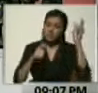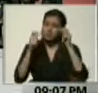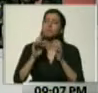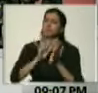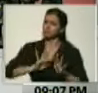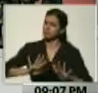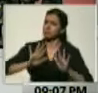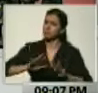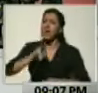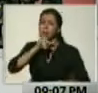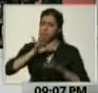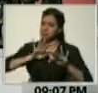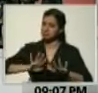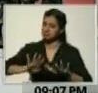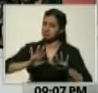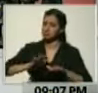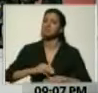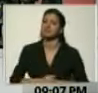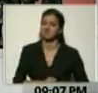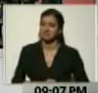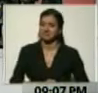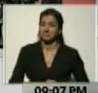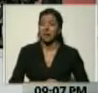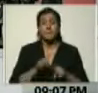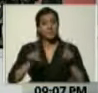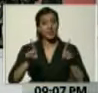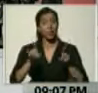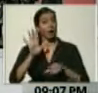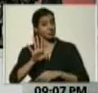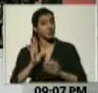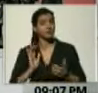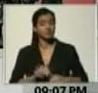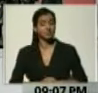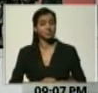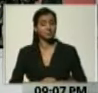lento, pues. Más lento. Pero así ocurrió.